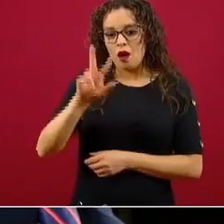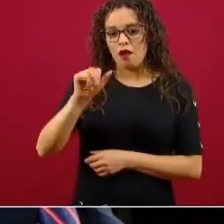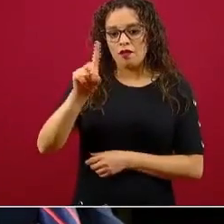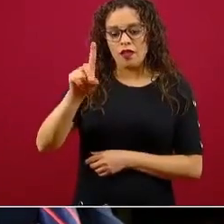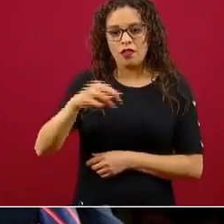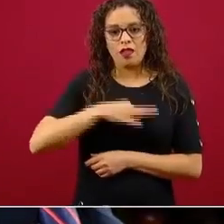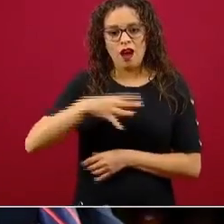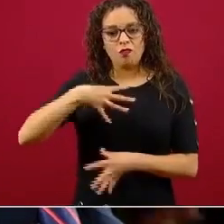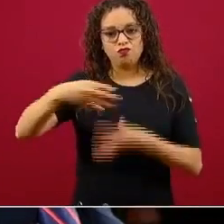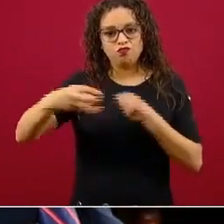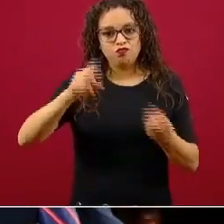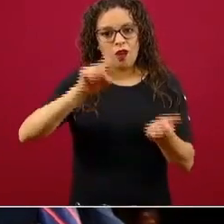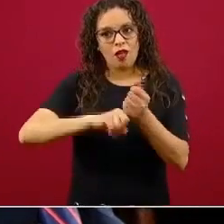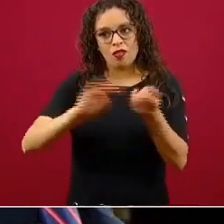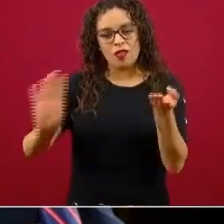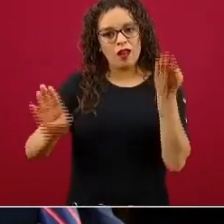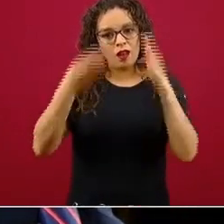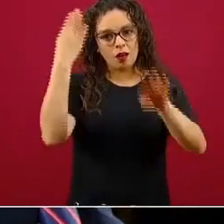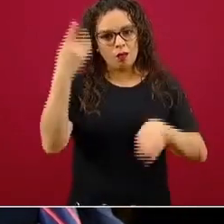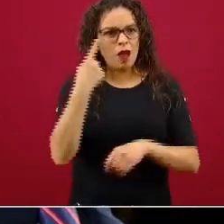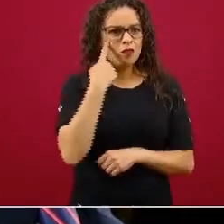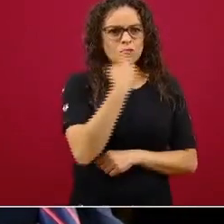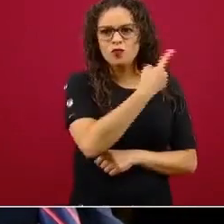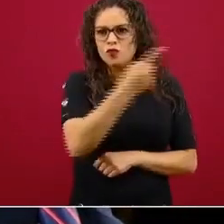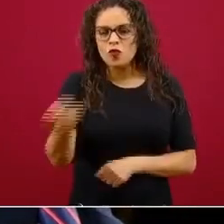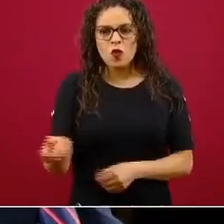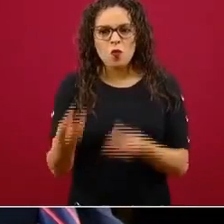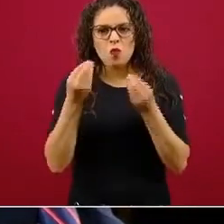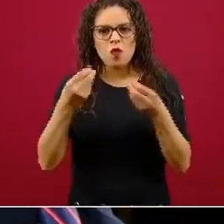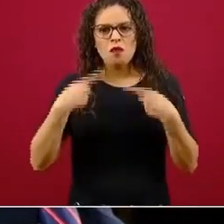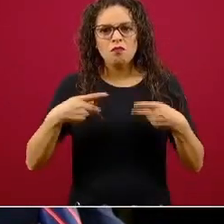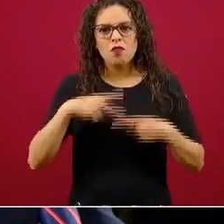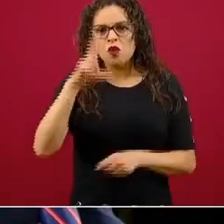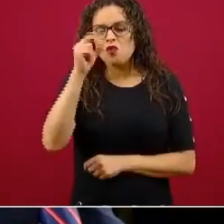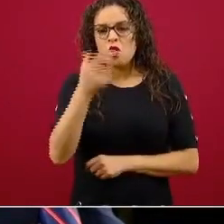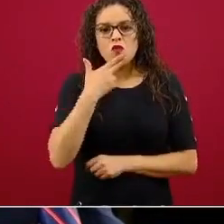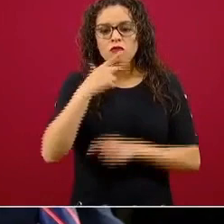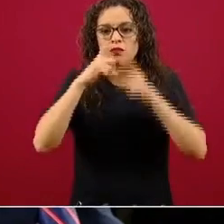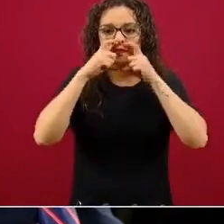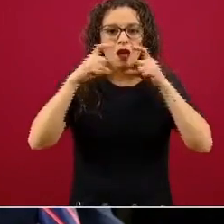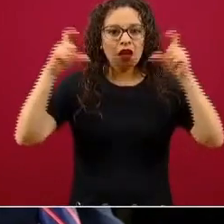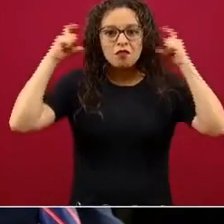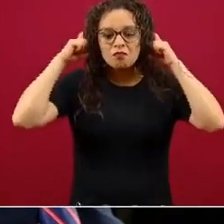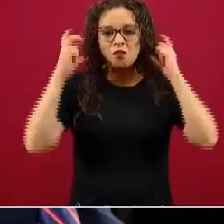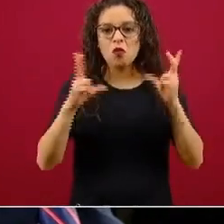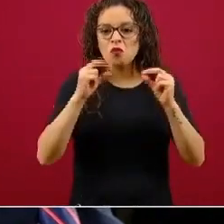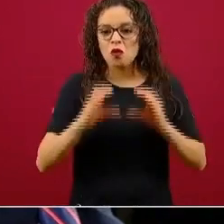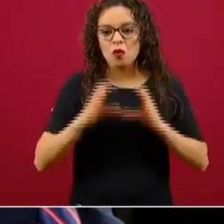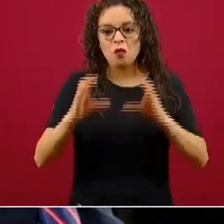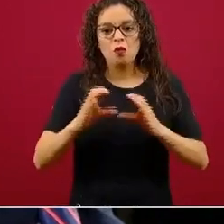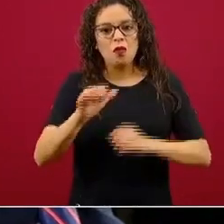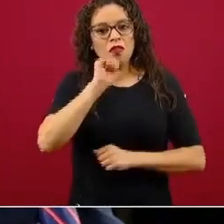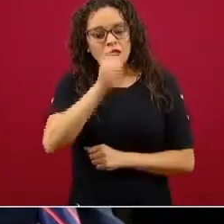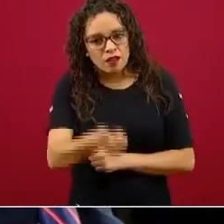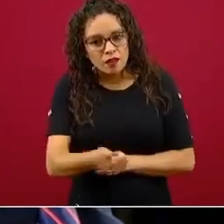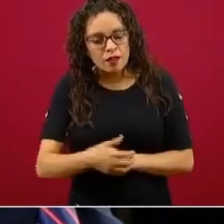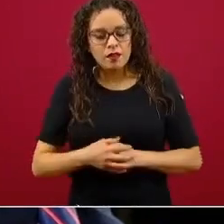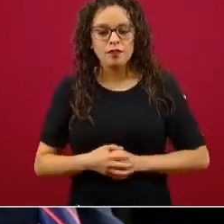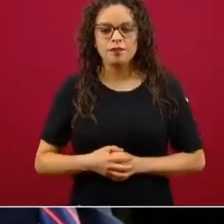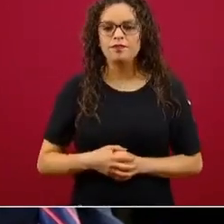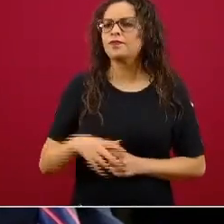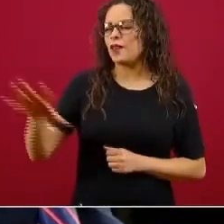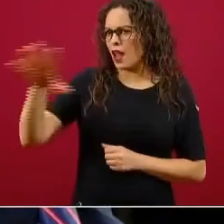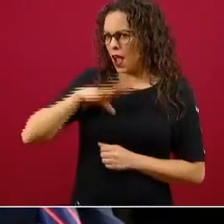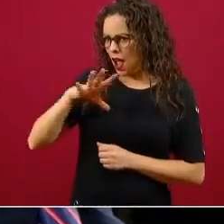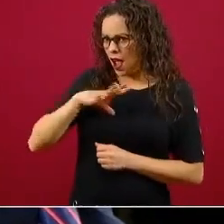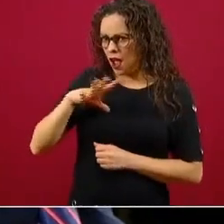personas que no utilizan su cubreboca y que no cumplen con las medidas de seguridad. ¿Existe algún plan adicional a los que ya tienen pensado